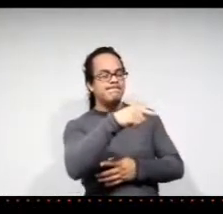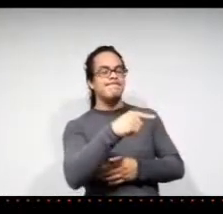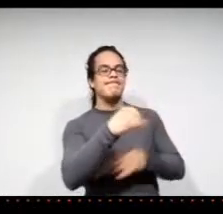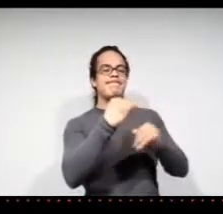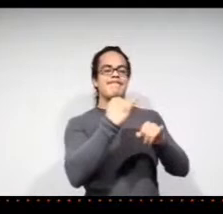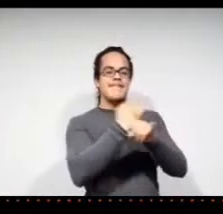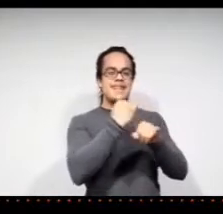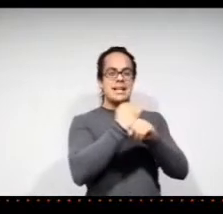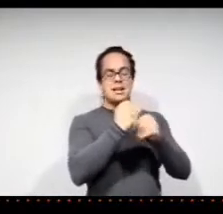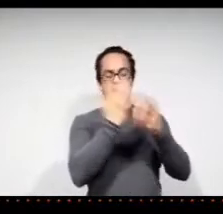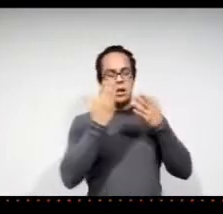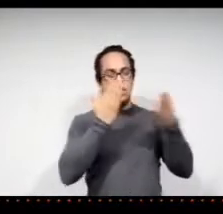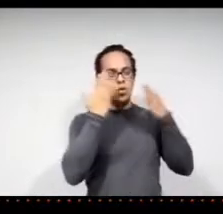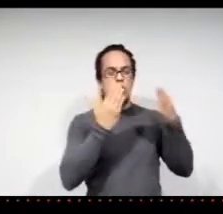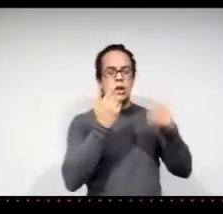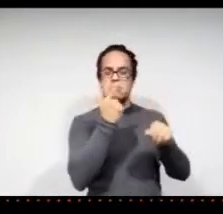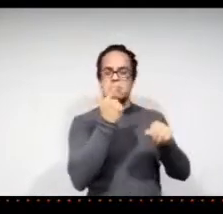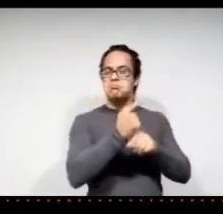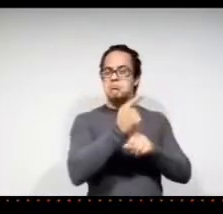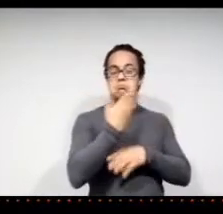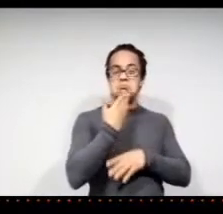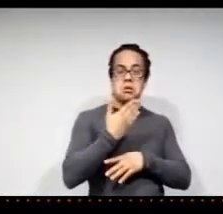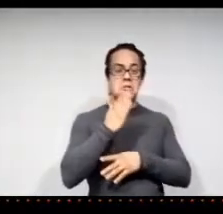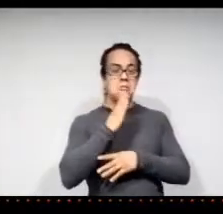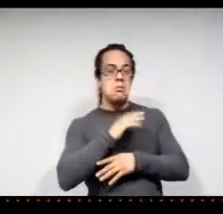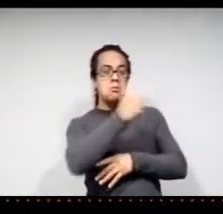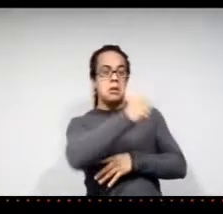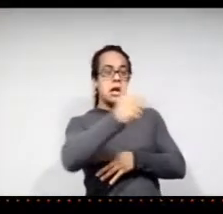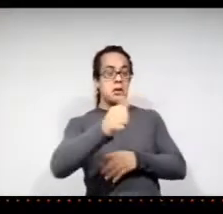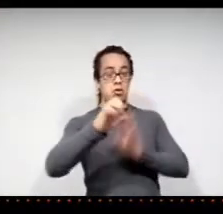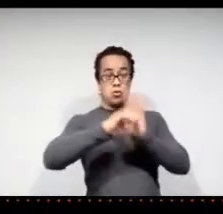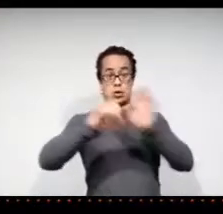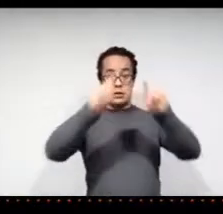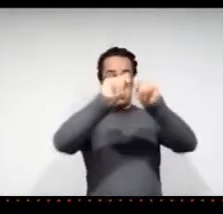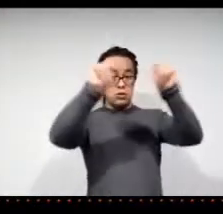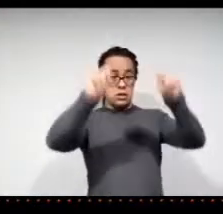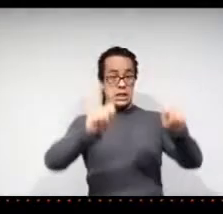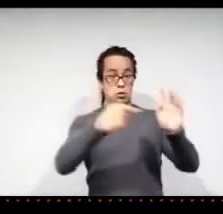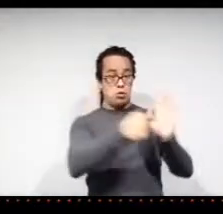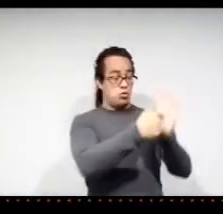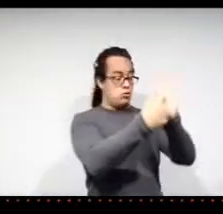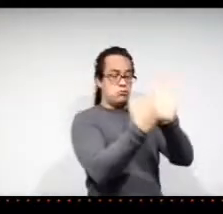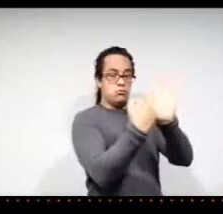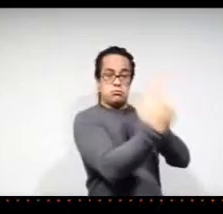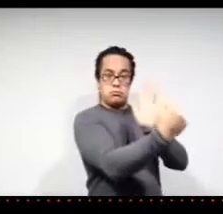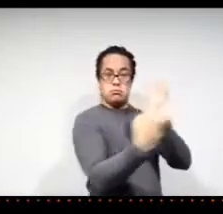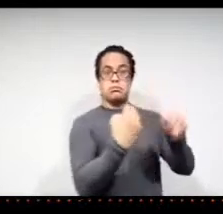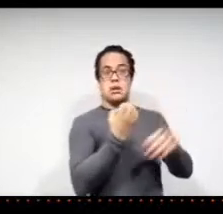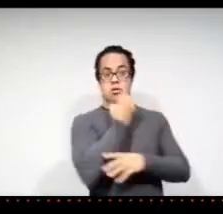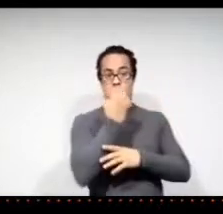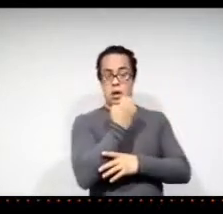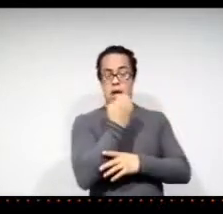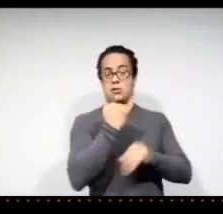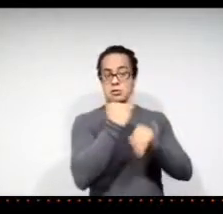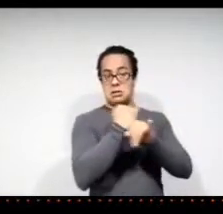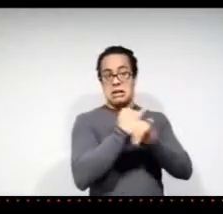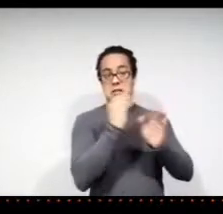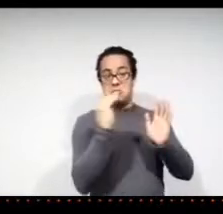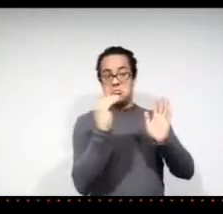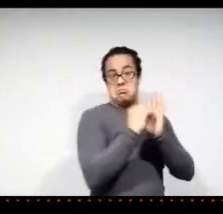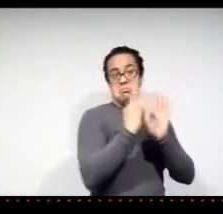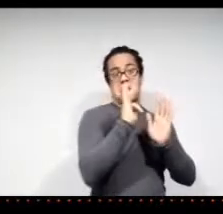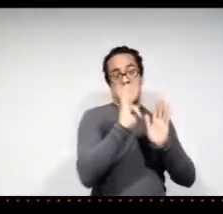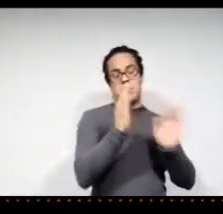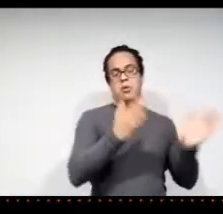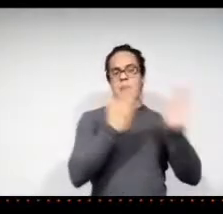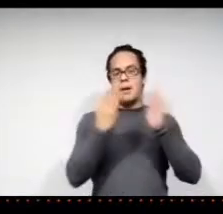y ver si los títulos van a decir si fue educación en línea. Pero bueno, le pasaré ahora a contestar la pregunta